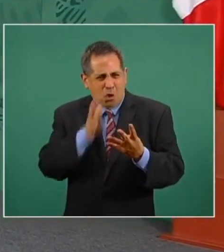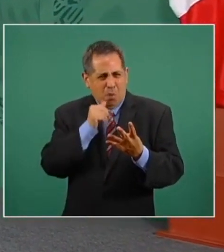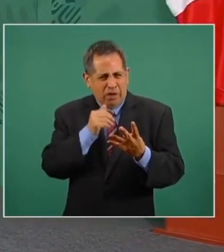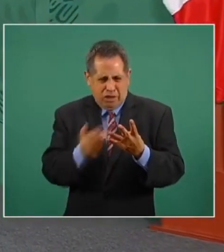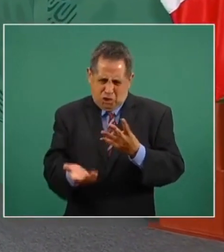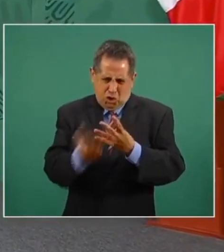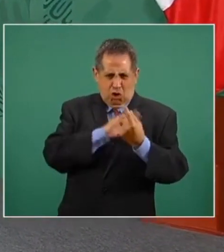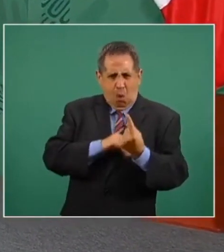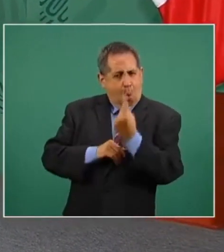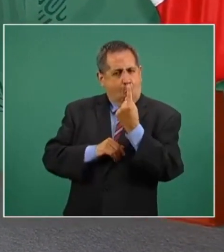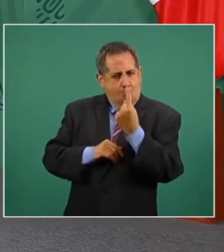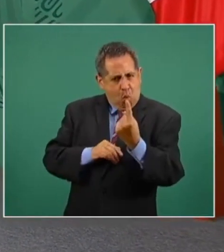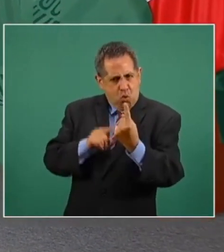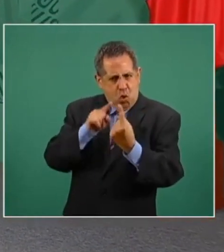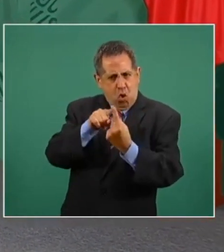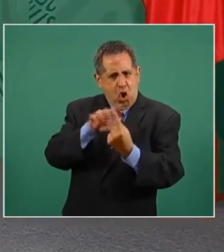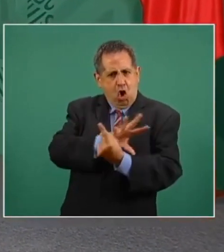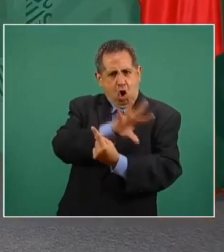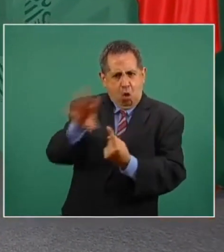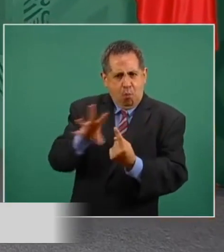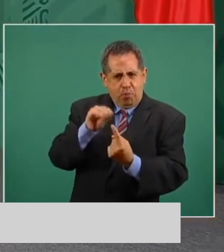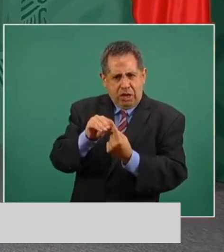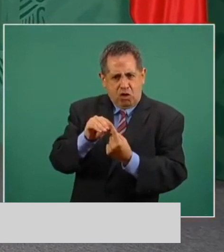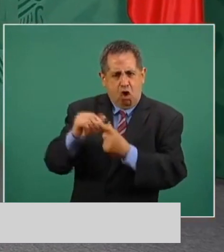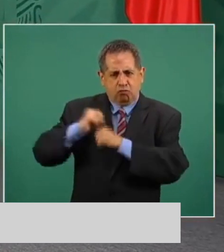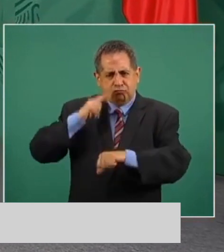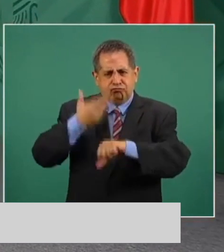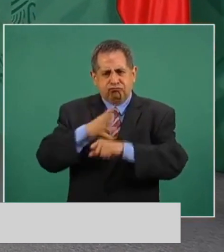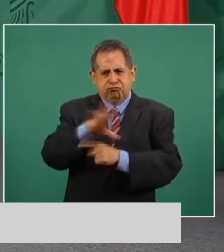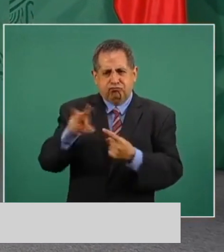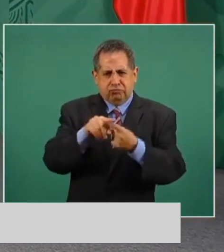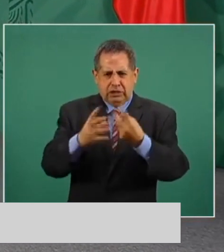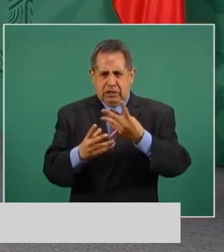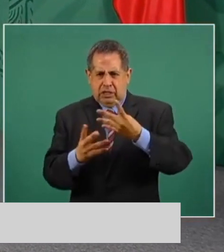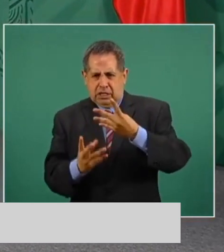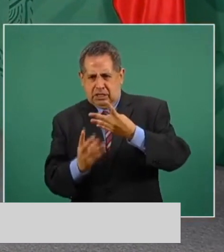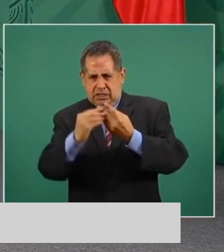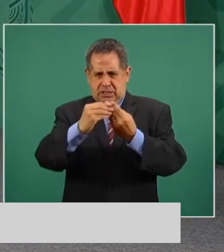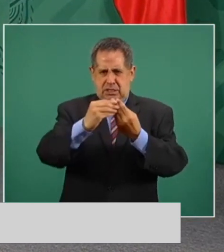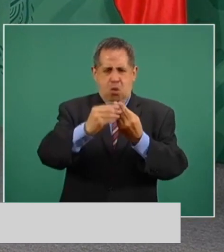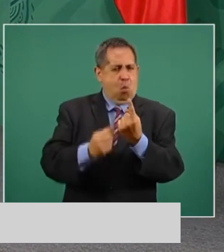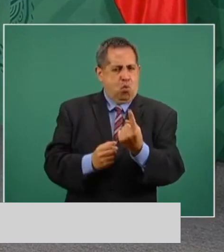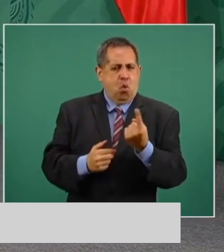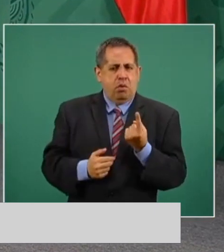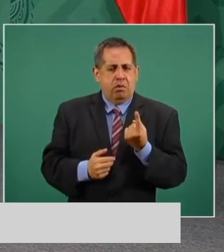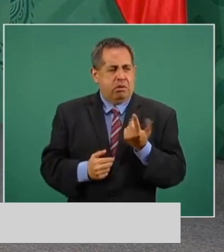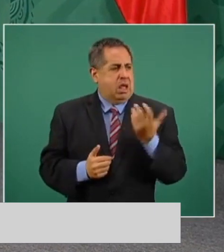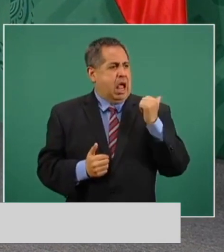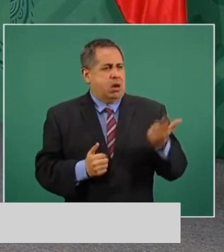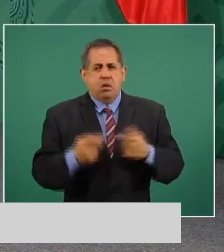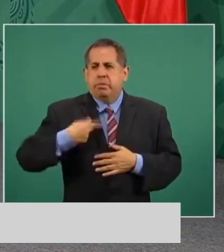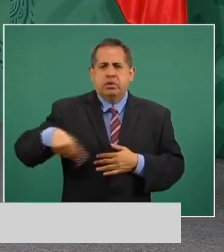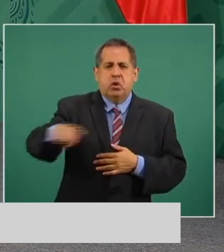información sobre los contactos que hizo méxico para las vacunas aseguró que mañana durante el informe semanal sobre la salud se darán a conocer